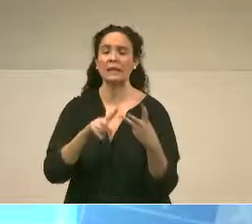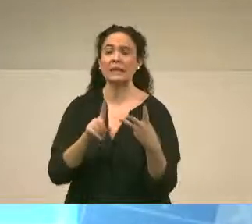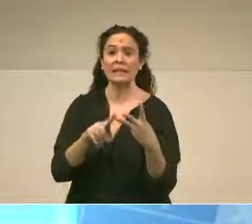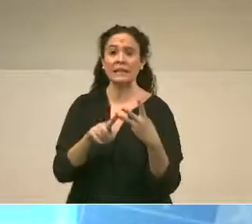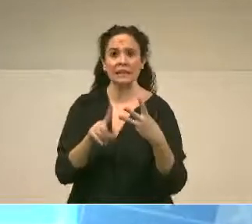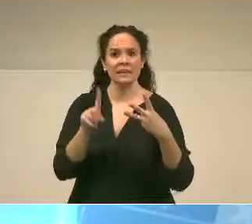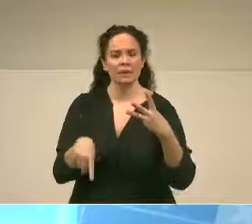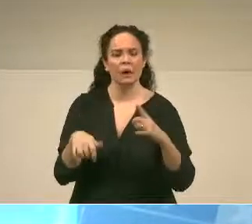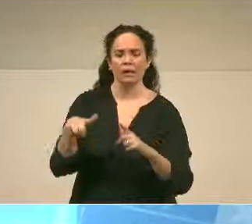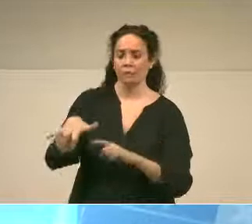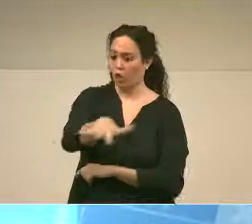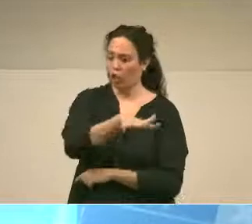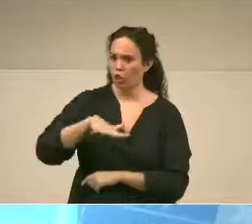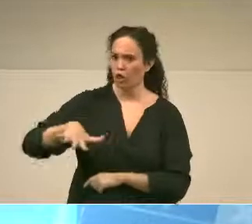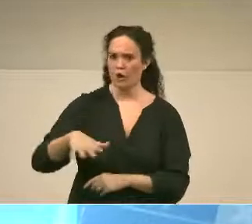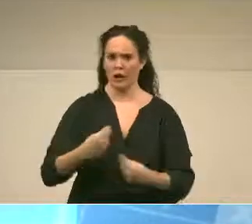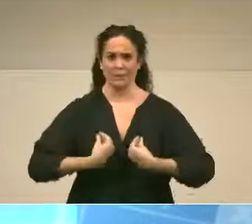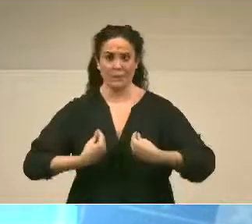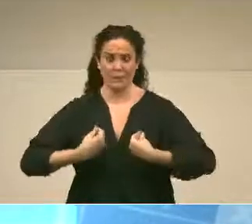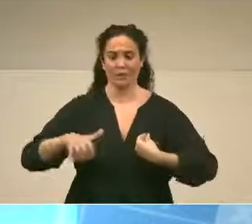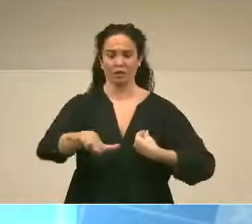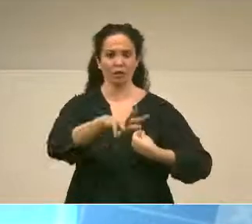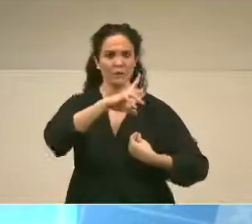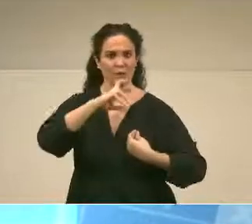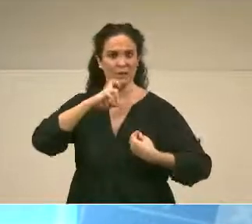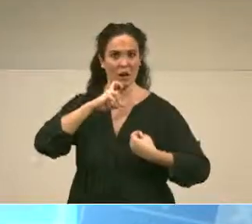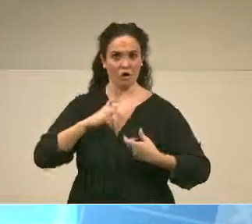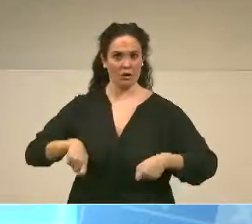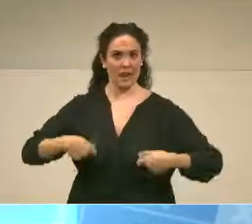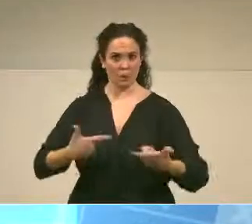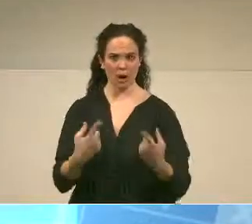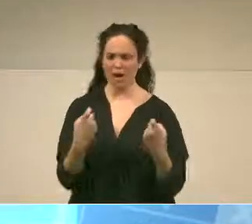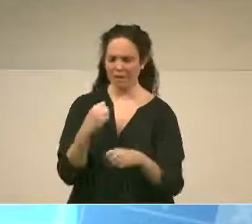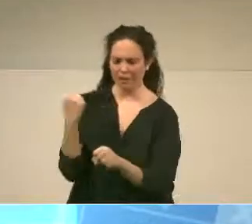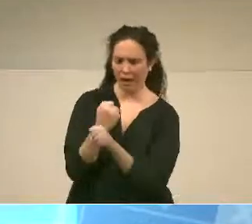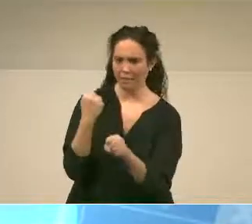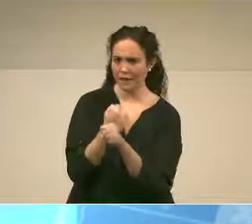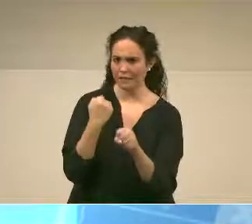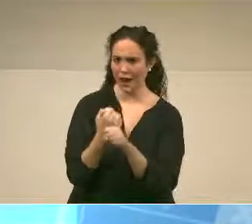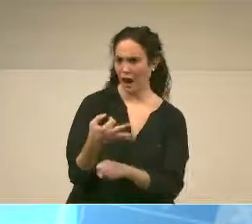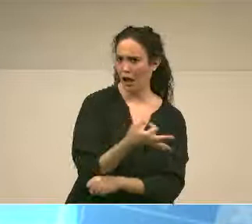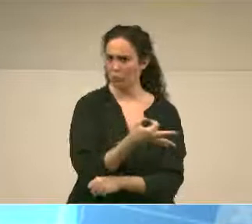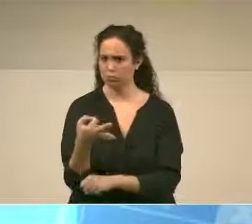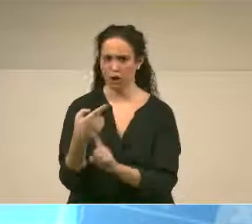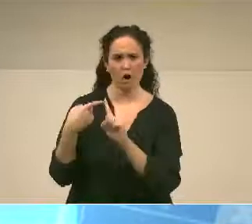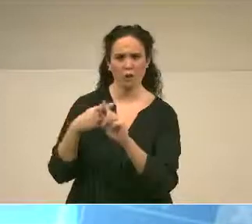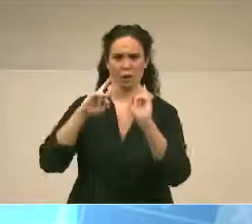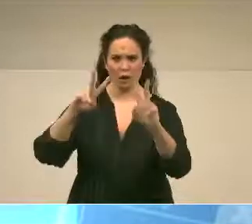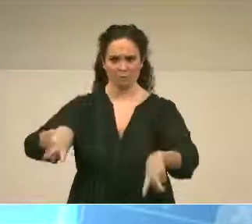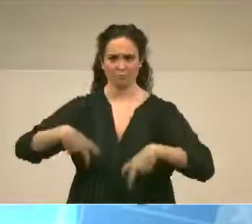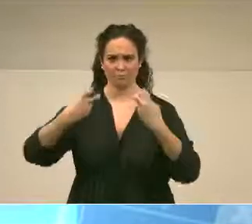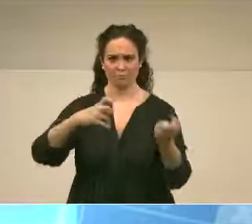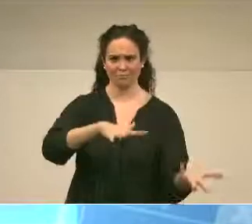esos ecosistemas y hábitats de alto valor natural los tenemos que trabajar de forma adecuada para restaurarlos y llevarlos a